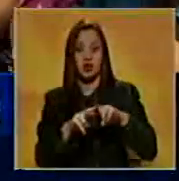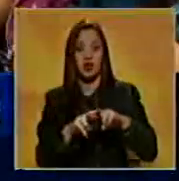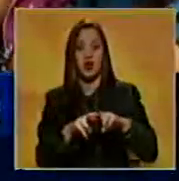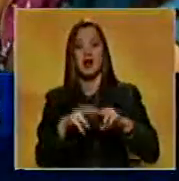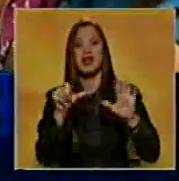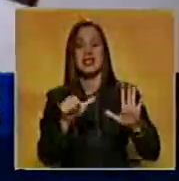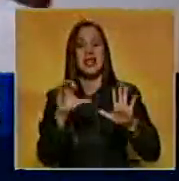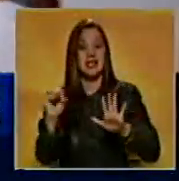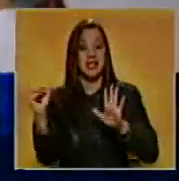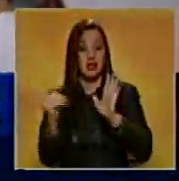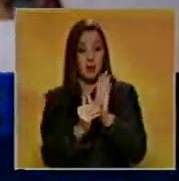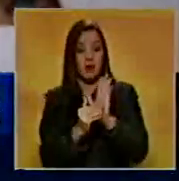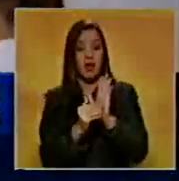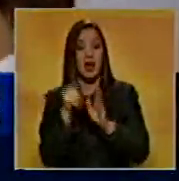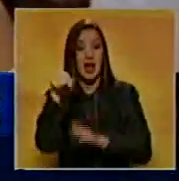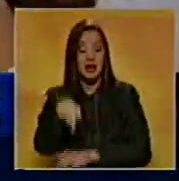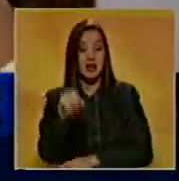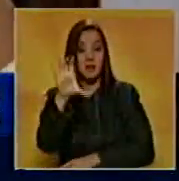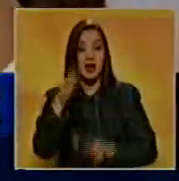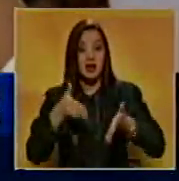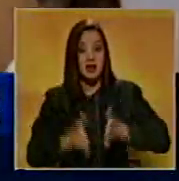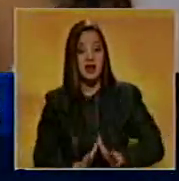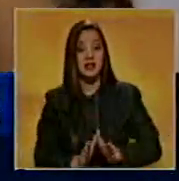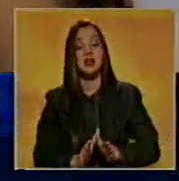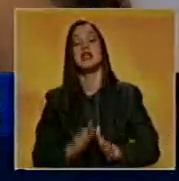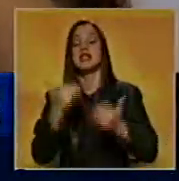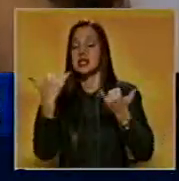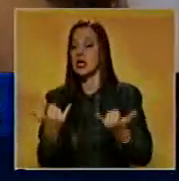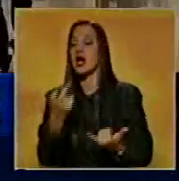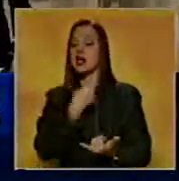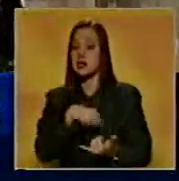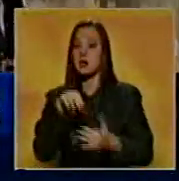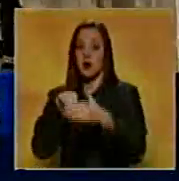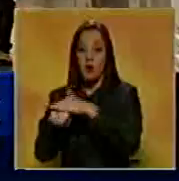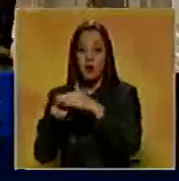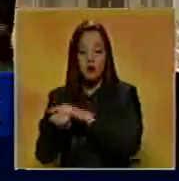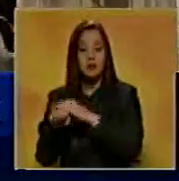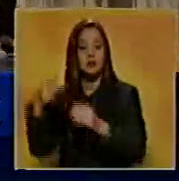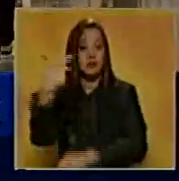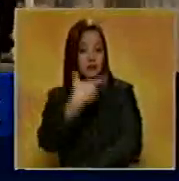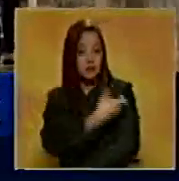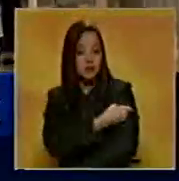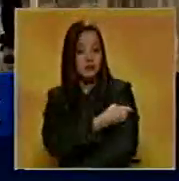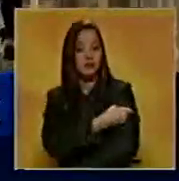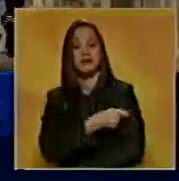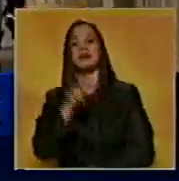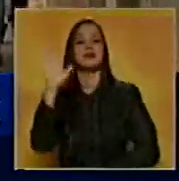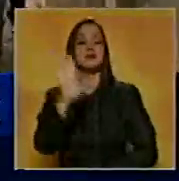anualmente en el país hay reserva. La semana pasada llegaron vía Organización Panamericana de la Salud